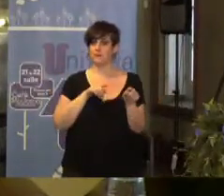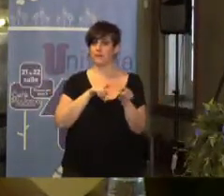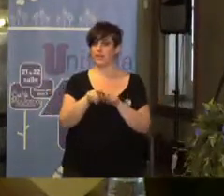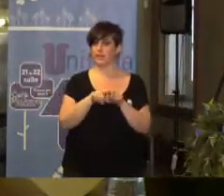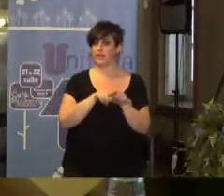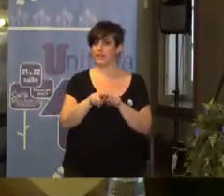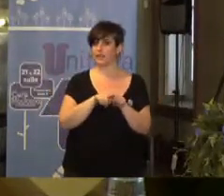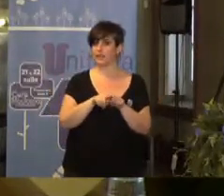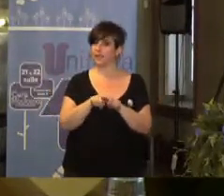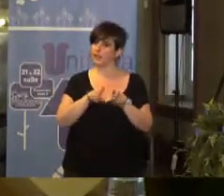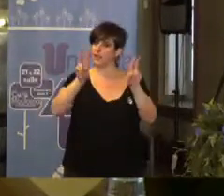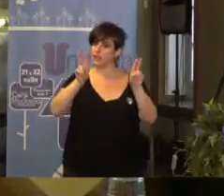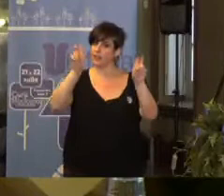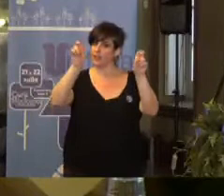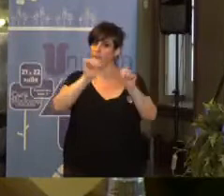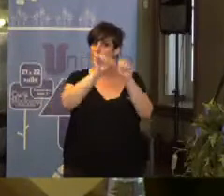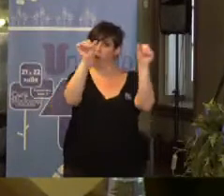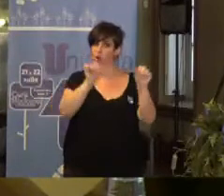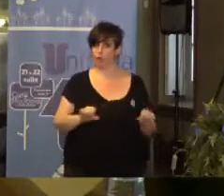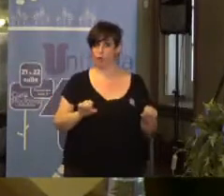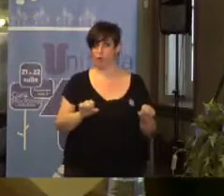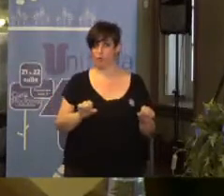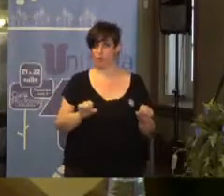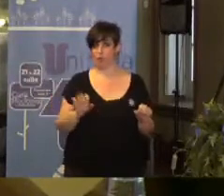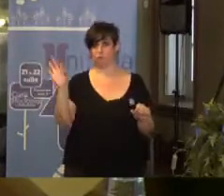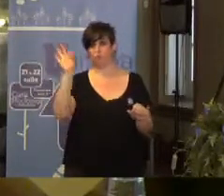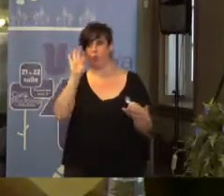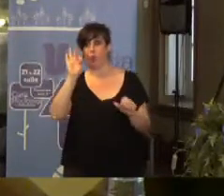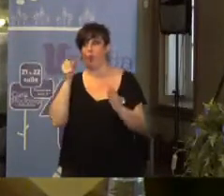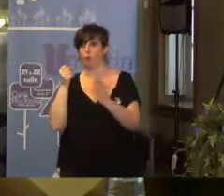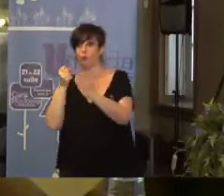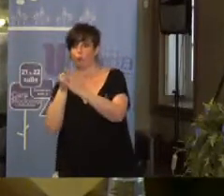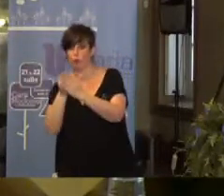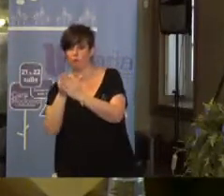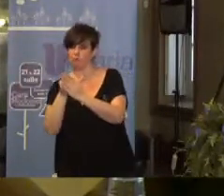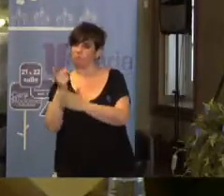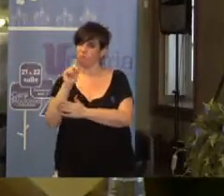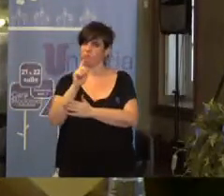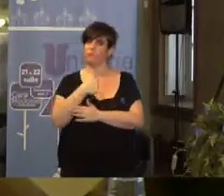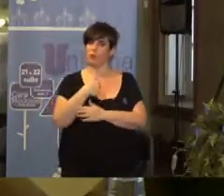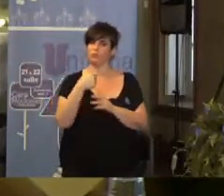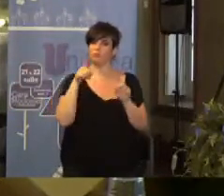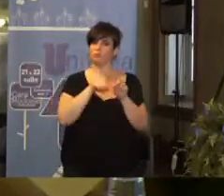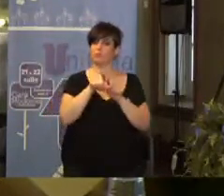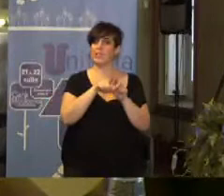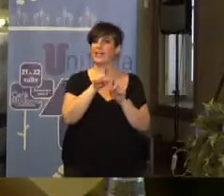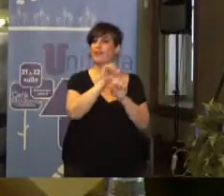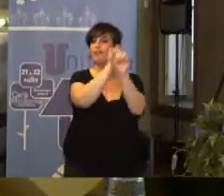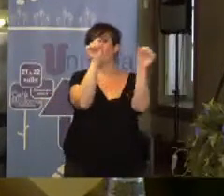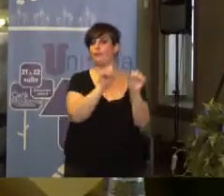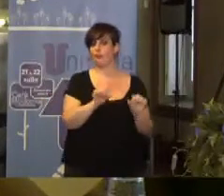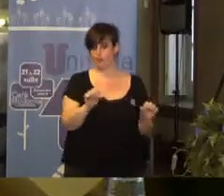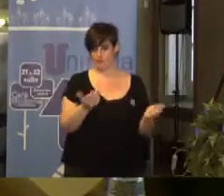en canto ás formas que en canto ao fondo da cuestión, non? Entón, eu creo que sempre é